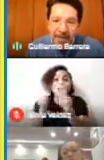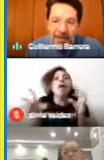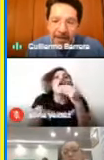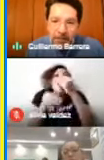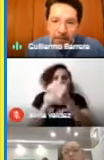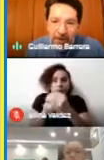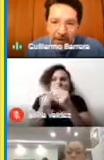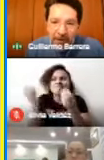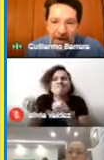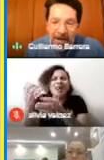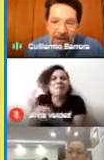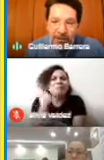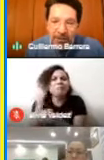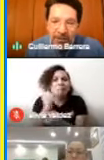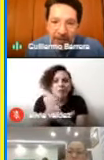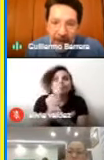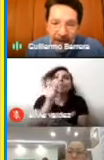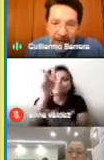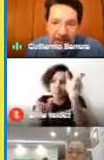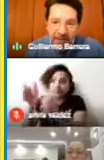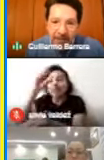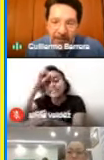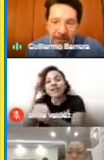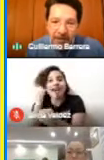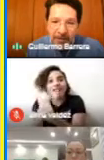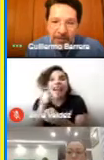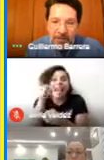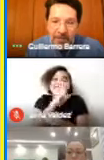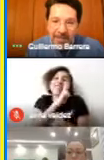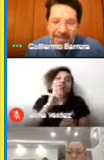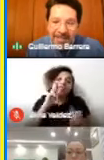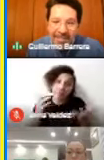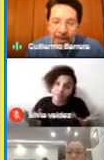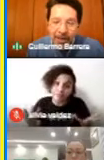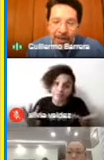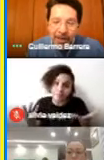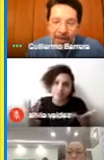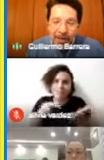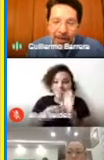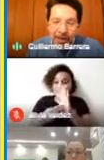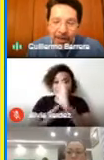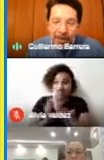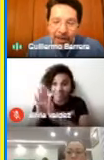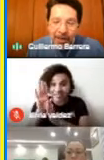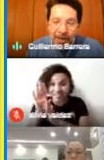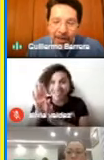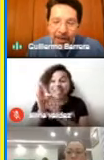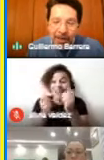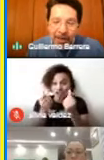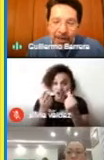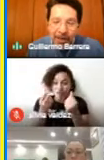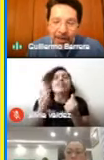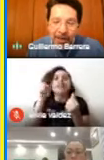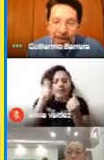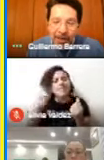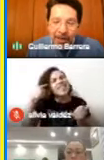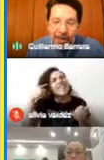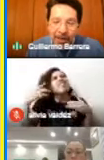le genera empleo a aquellos que trabajan en ese restaurante. El desarrollo económico tiene que tener en